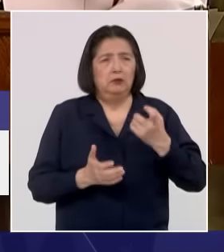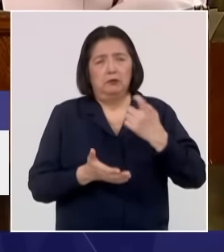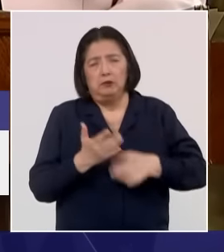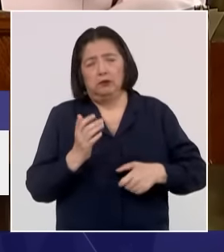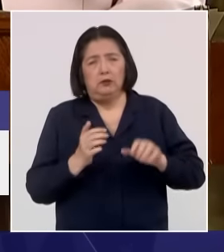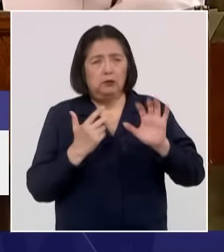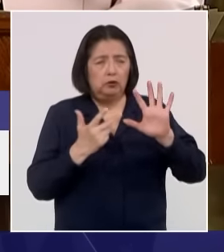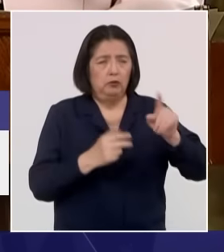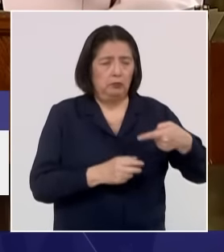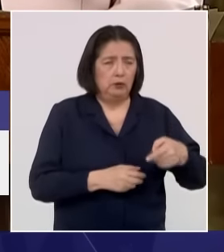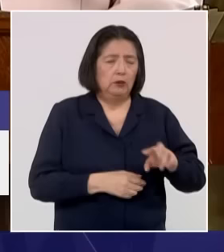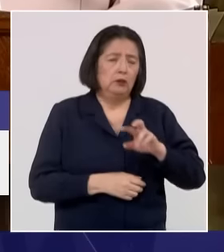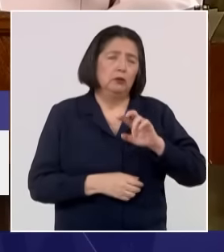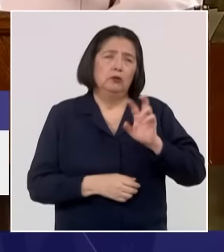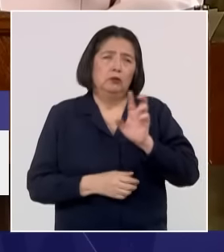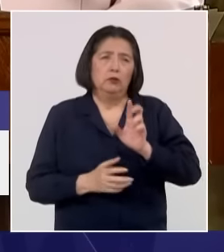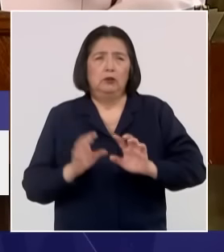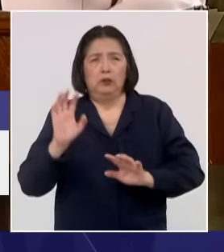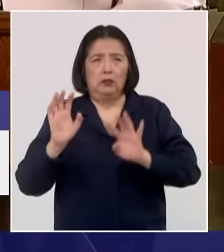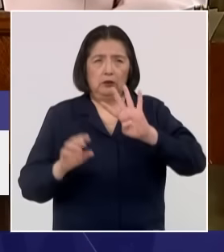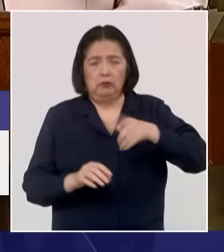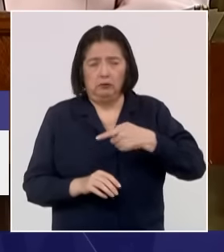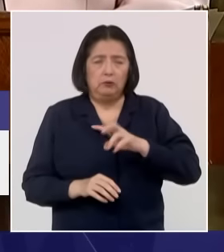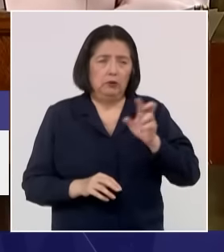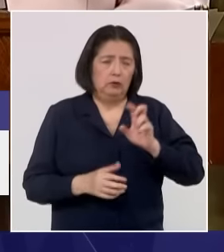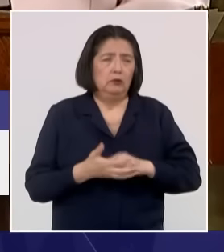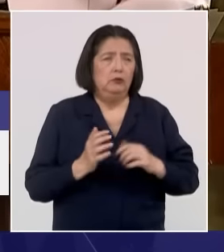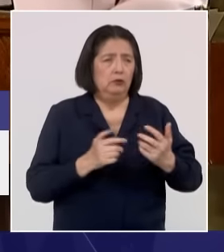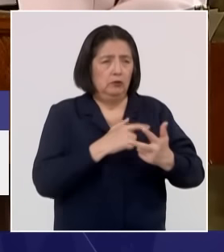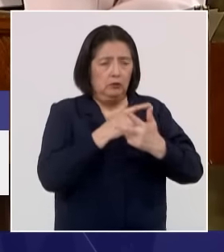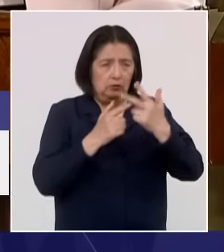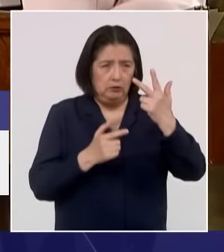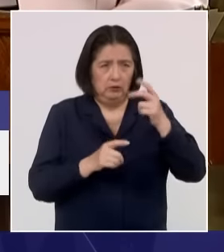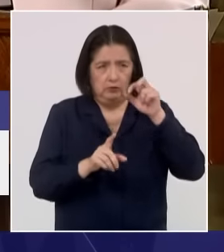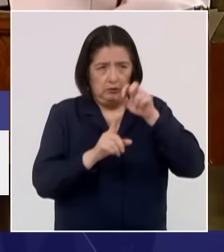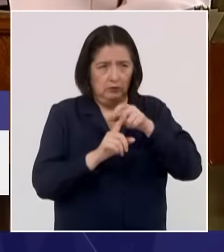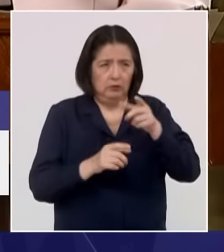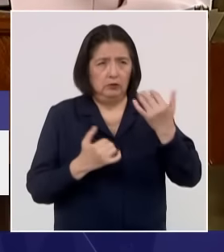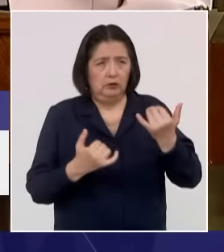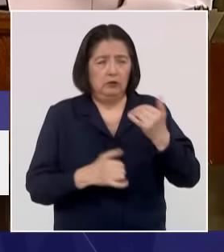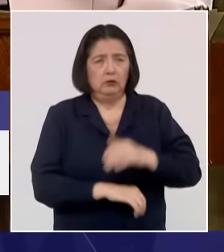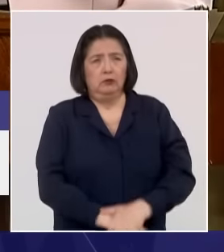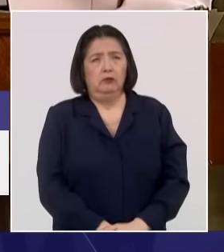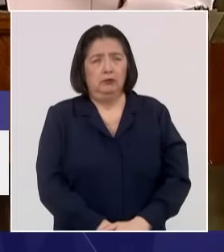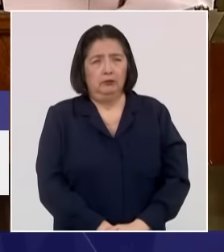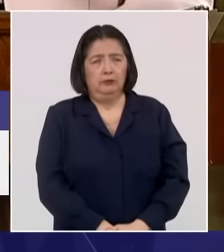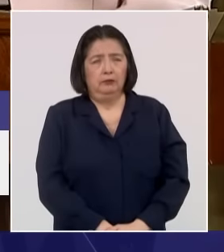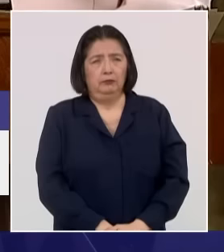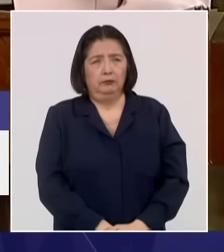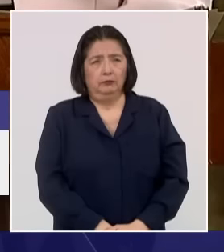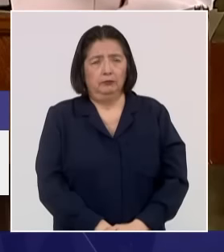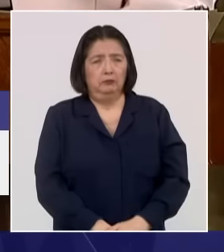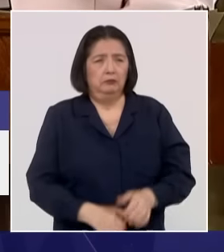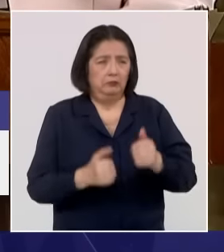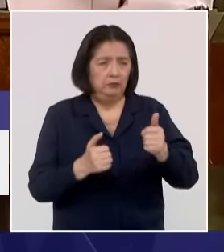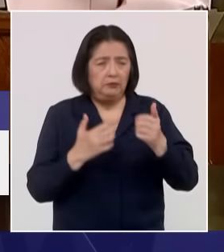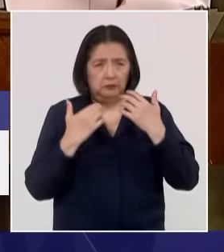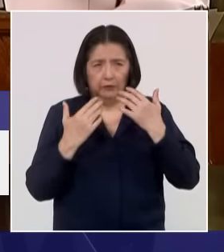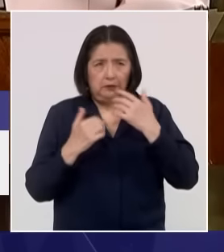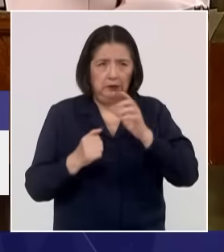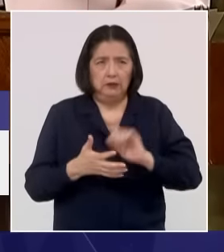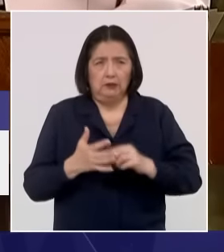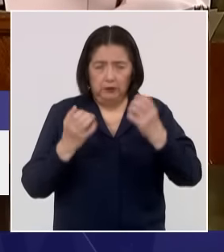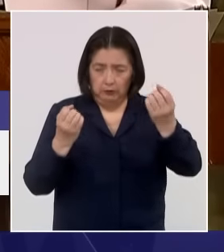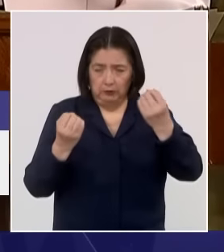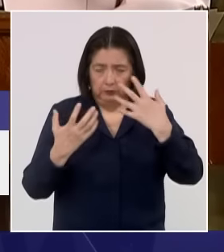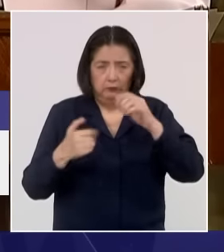entre $8,000, $14,000, incluso más, son 3 los que se han identificado hasta ahora por los medios de comunicación. Lorena. Muy bien, Cari, muchísimas gracias por la